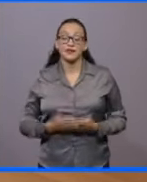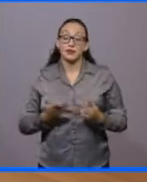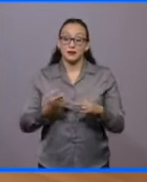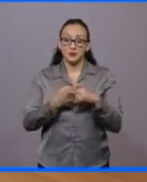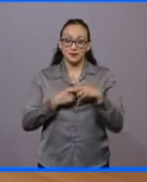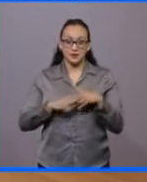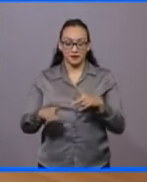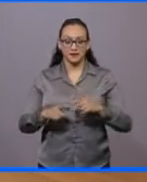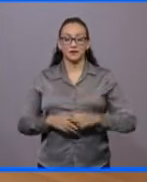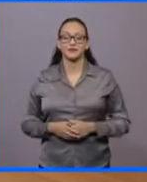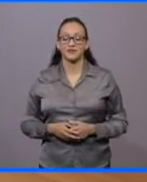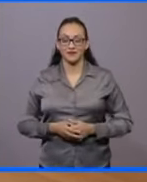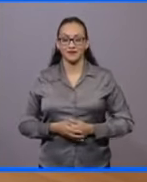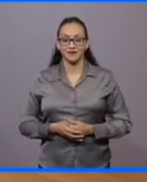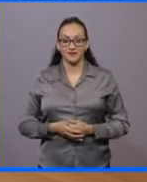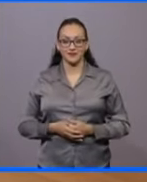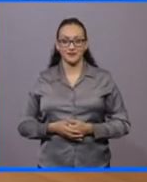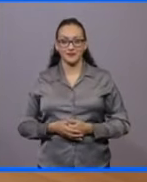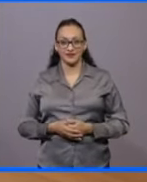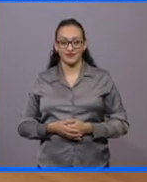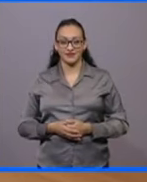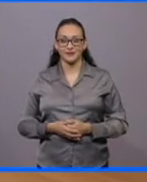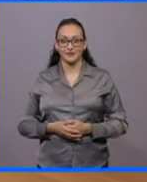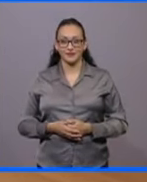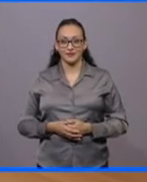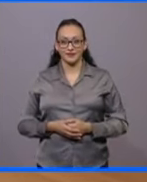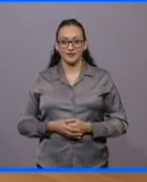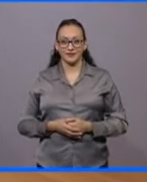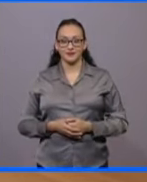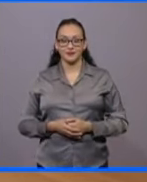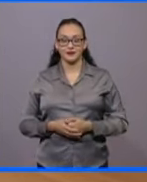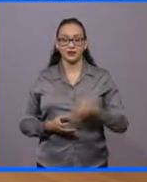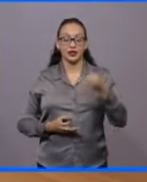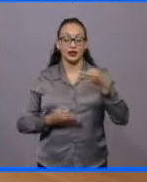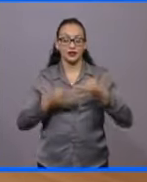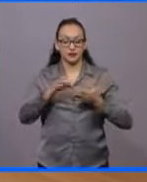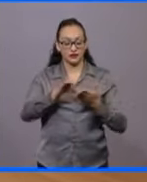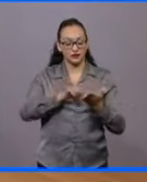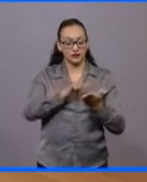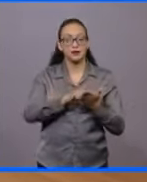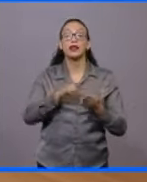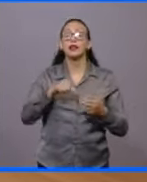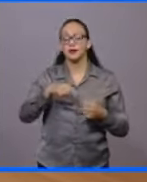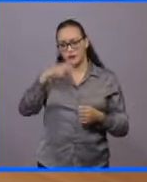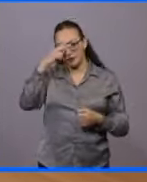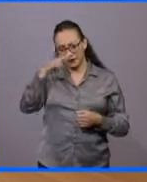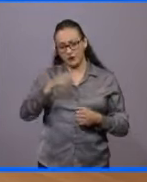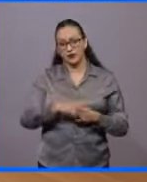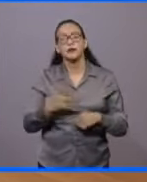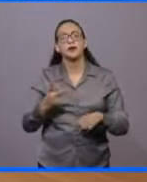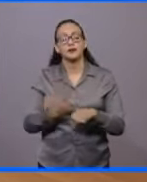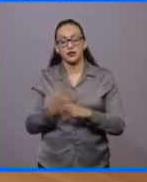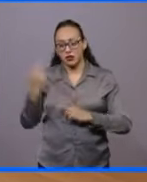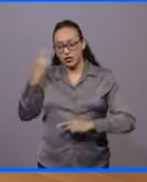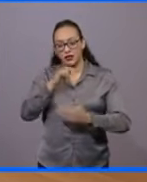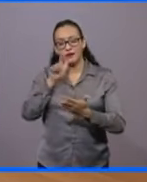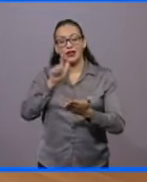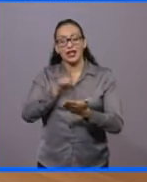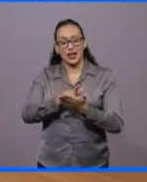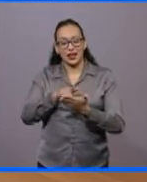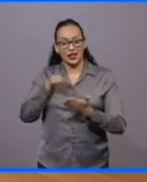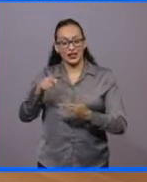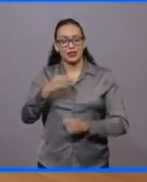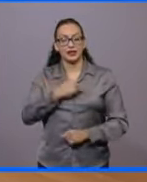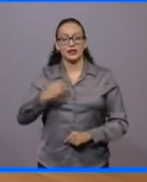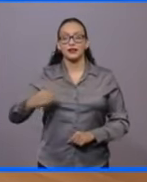mexicana. Vámonos con todas las noticias. El Tribunal Constitucional del país invalidó disposiciones de la Ley de Ingresos